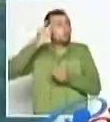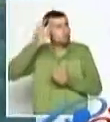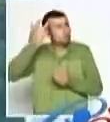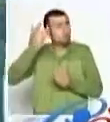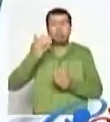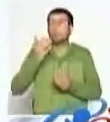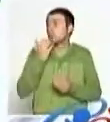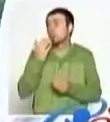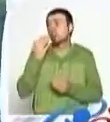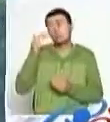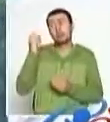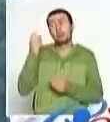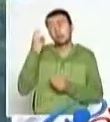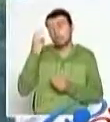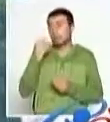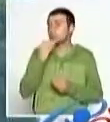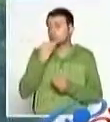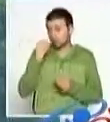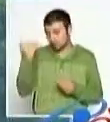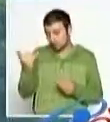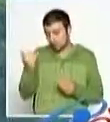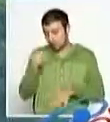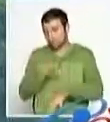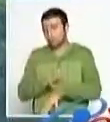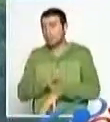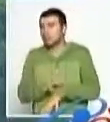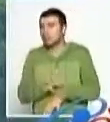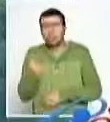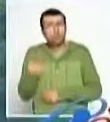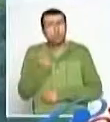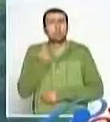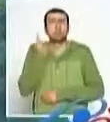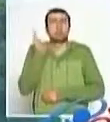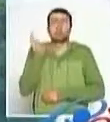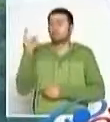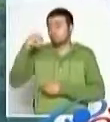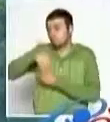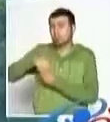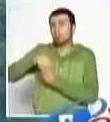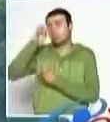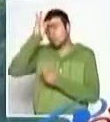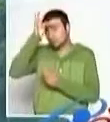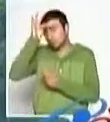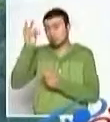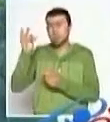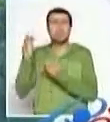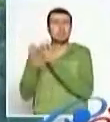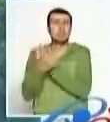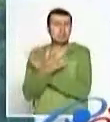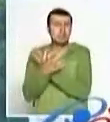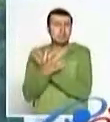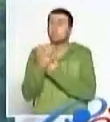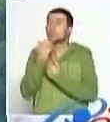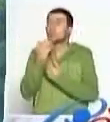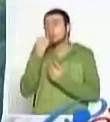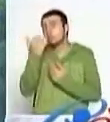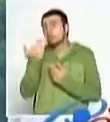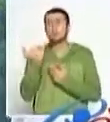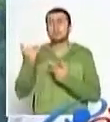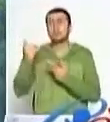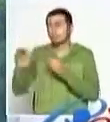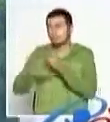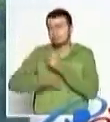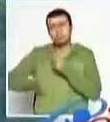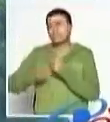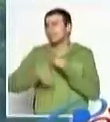una sola y estando basados en la clínica, en las ciencias básicas, en las ciencias comunitarias,